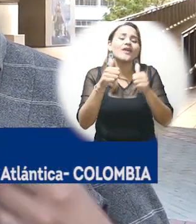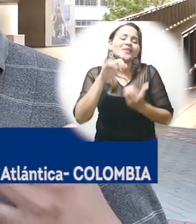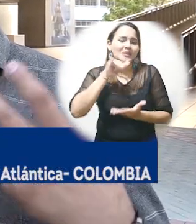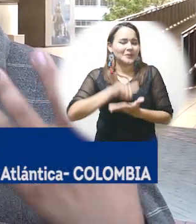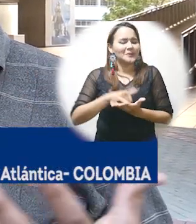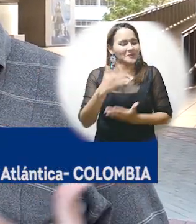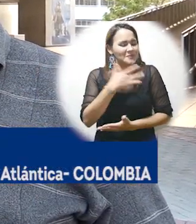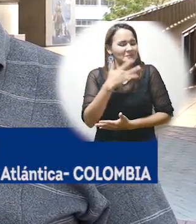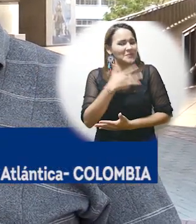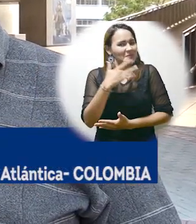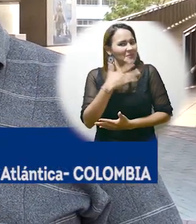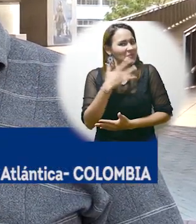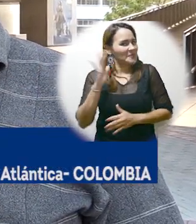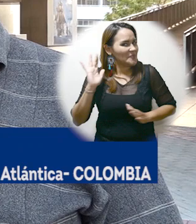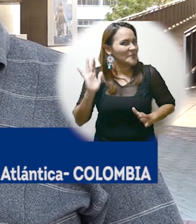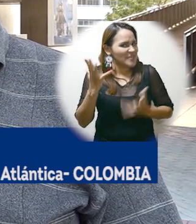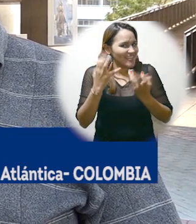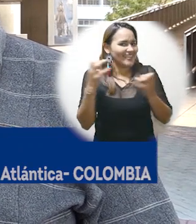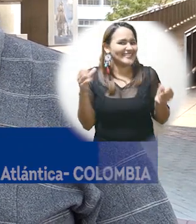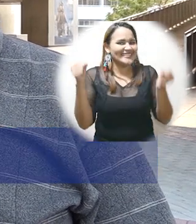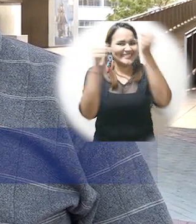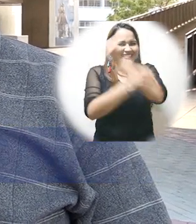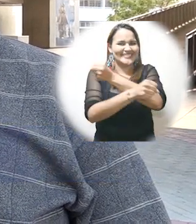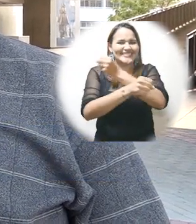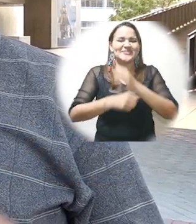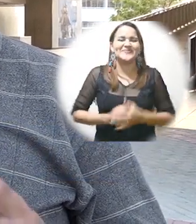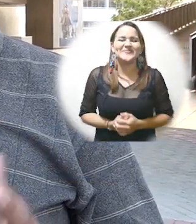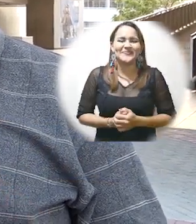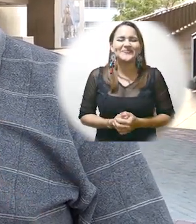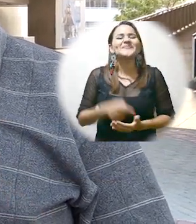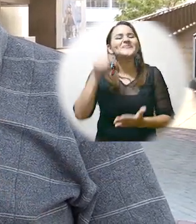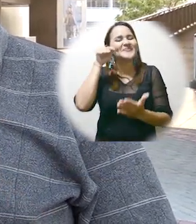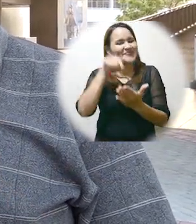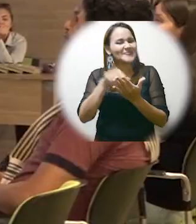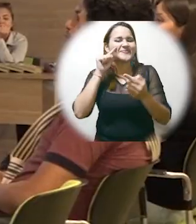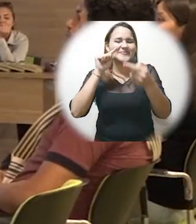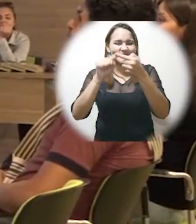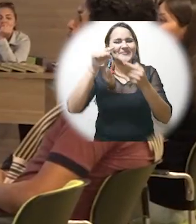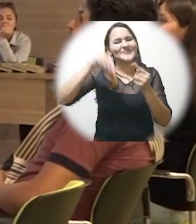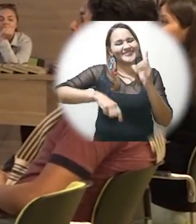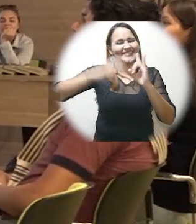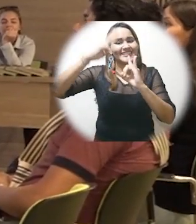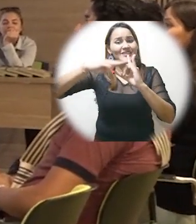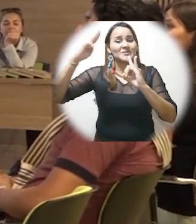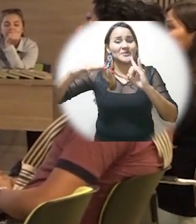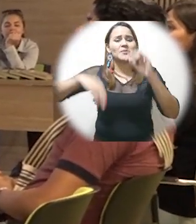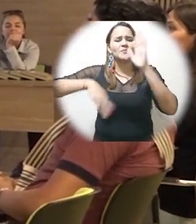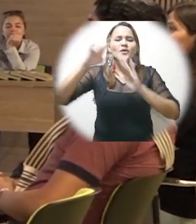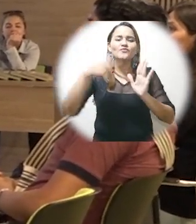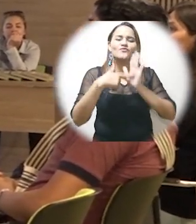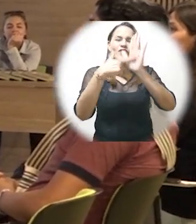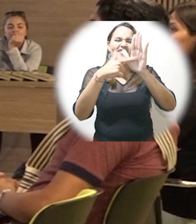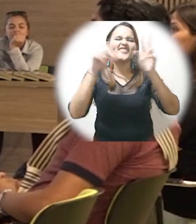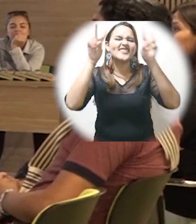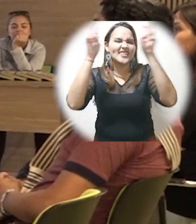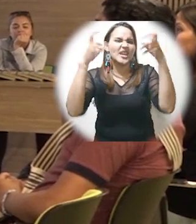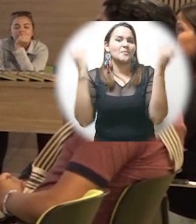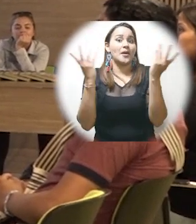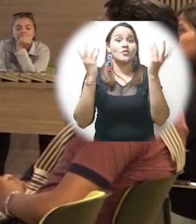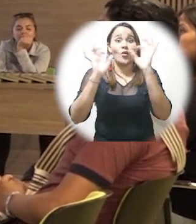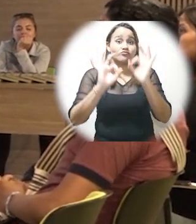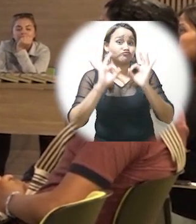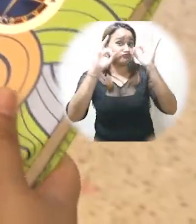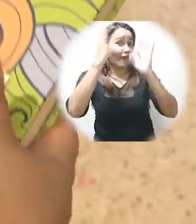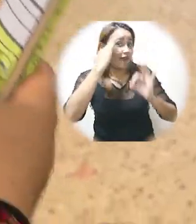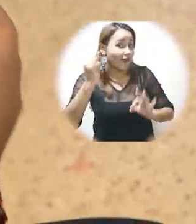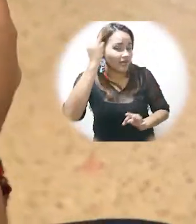eso fue mi motivo para hacer el intercambio. Es así como Unimagdalena sigue demostrando sus